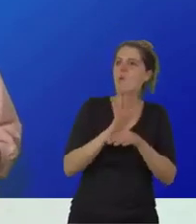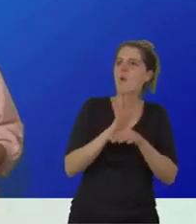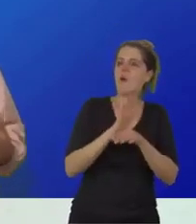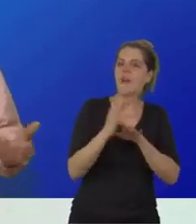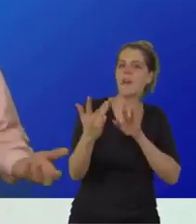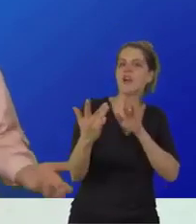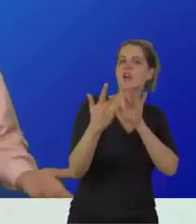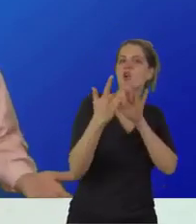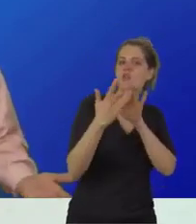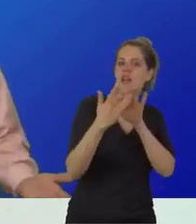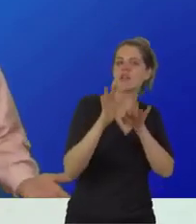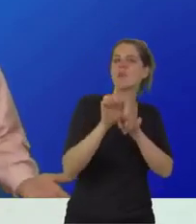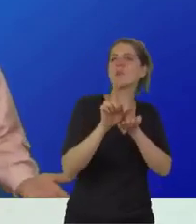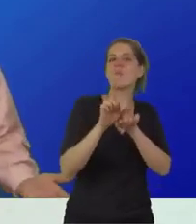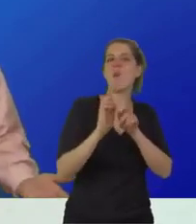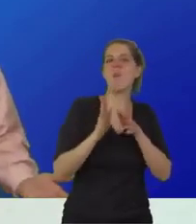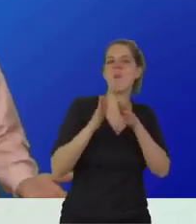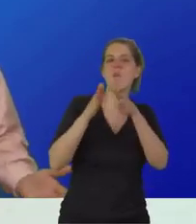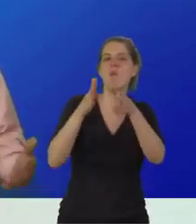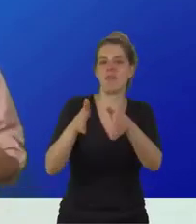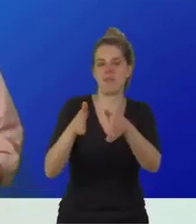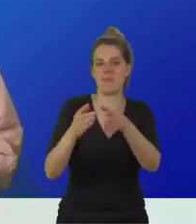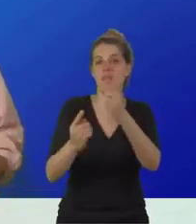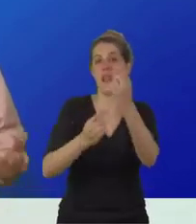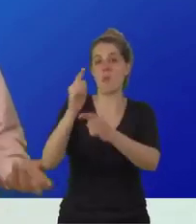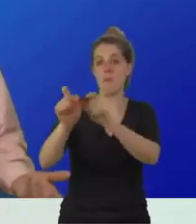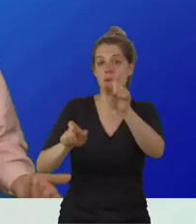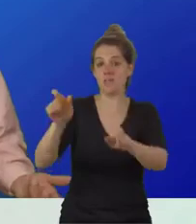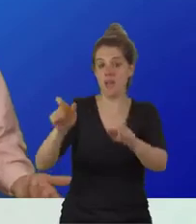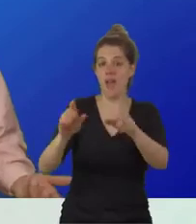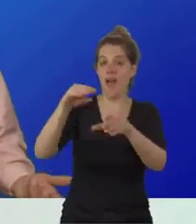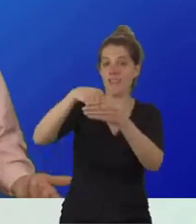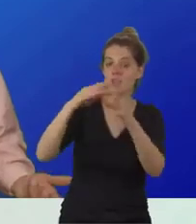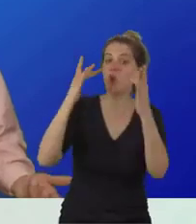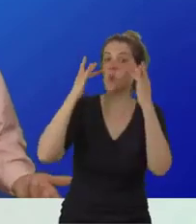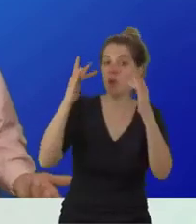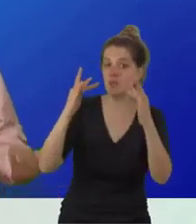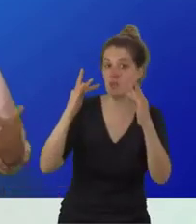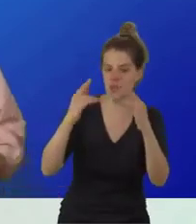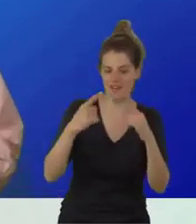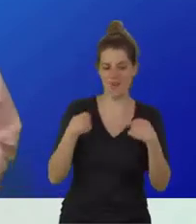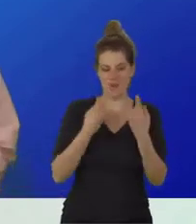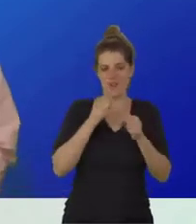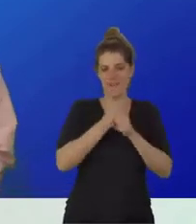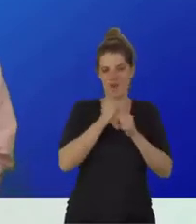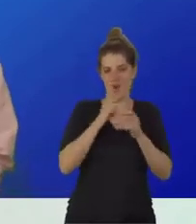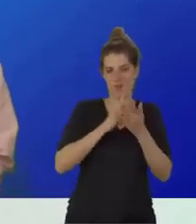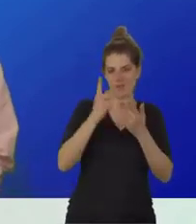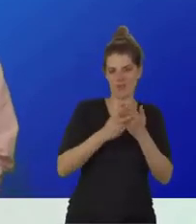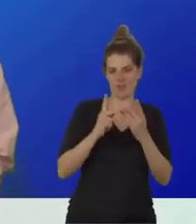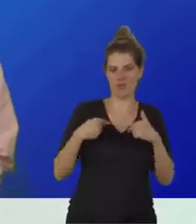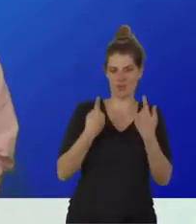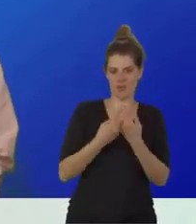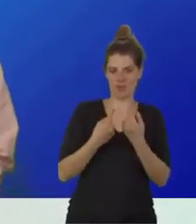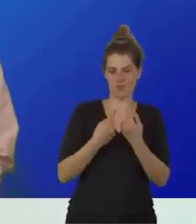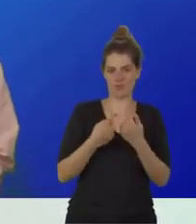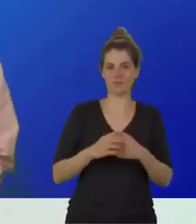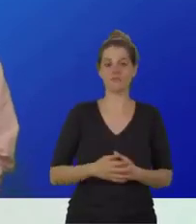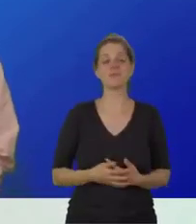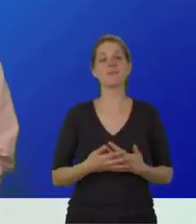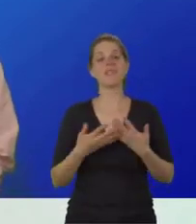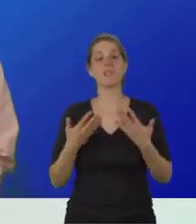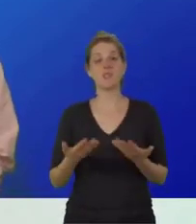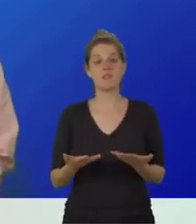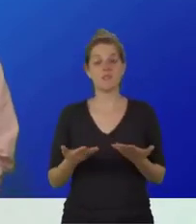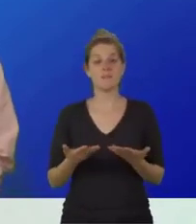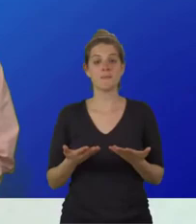entre determinados actores institucionales, determinados actores educativos, con el trabajo que nosotros estamos haciendo. Y